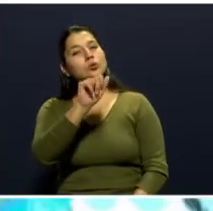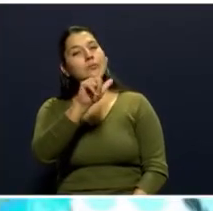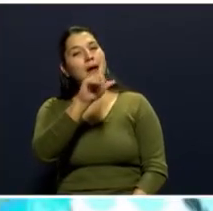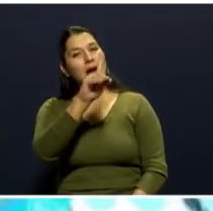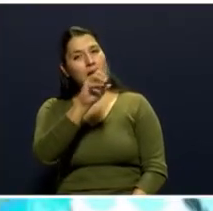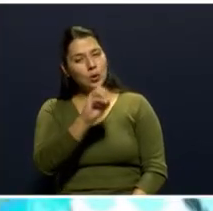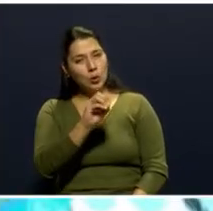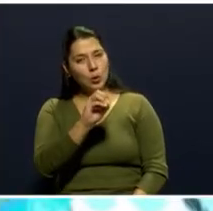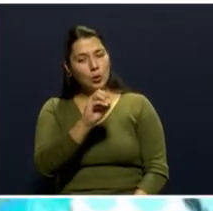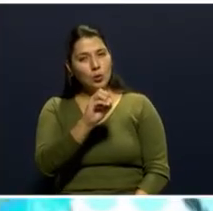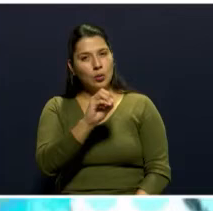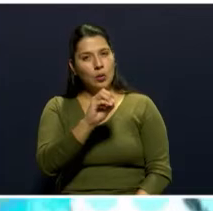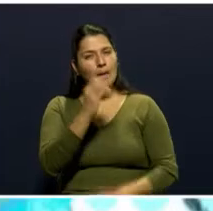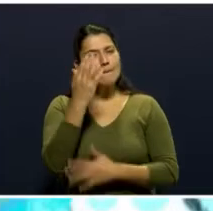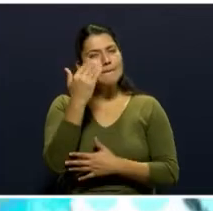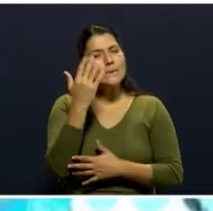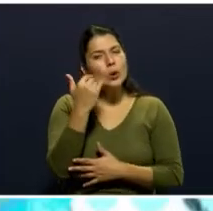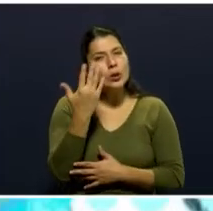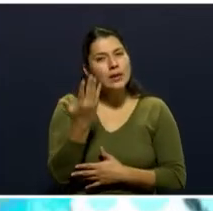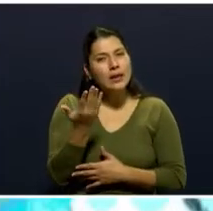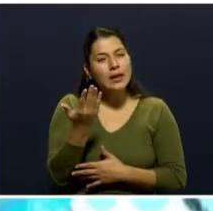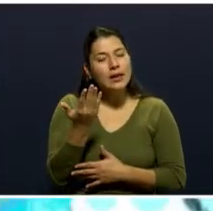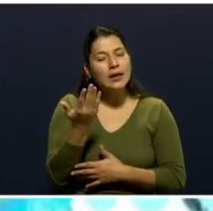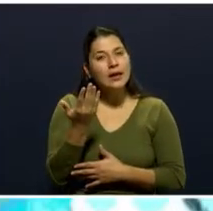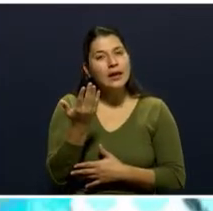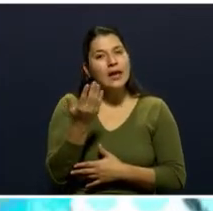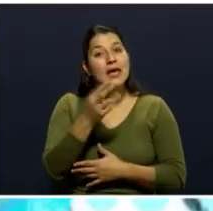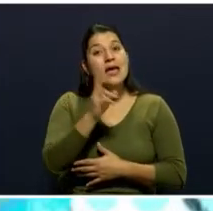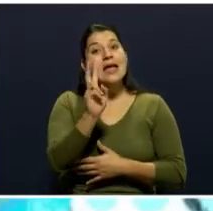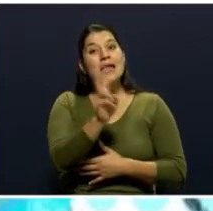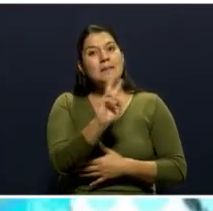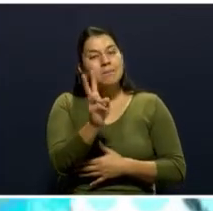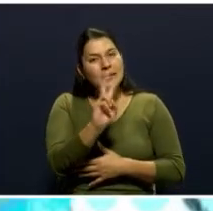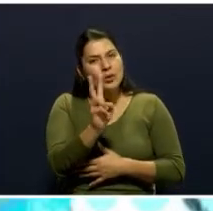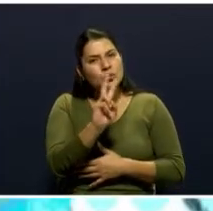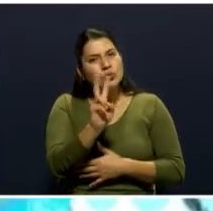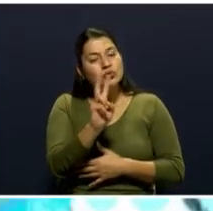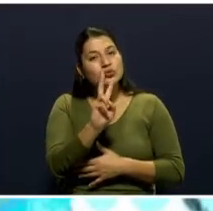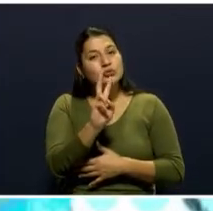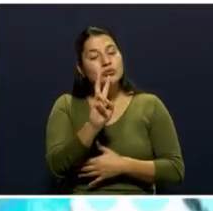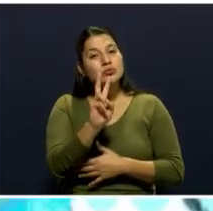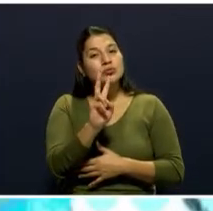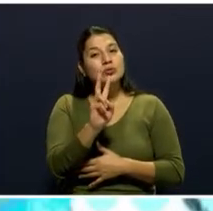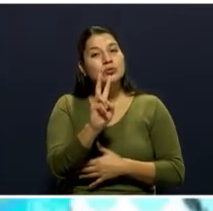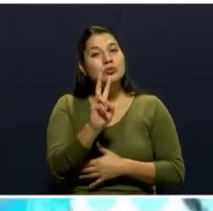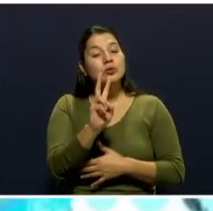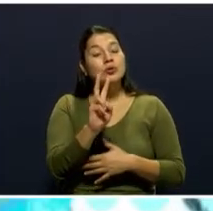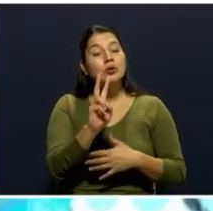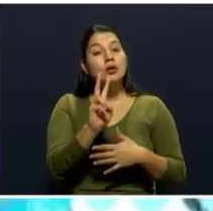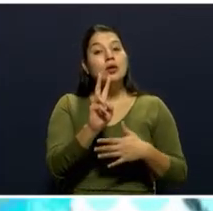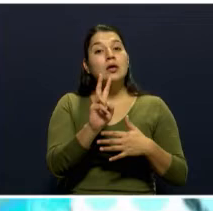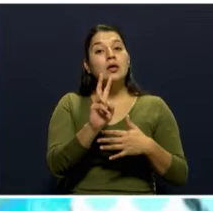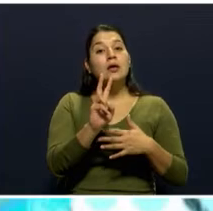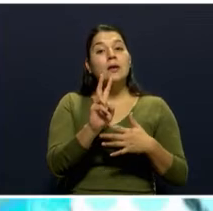qué es que el virus demora, por qué más bien el sistema inmune demora